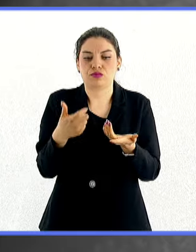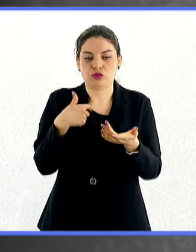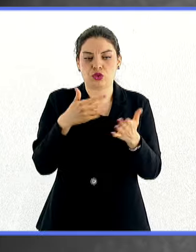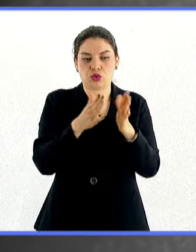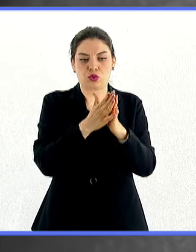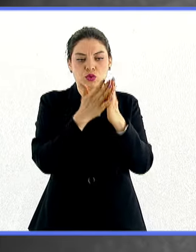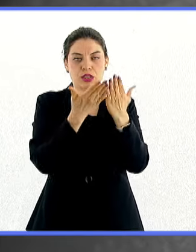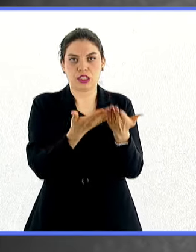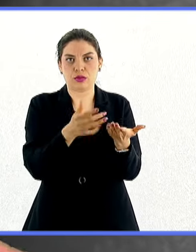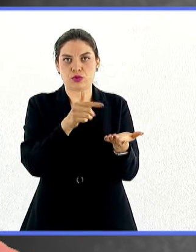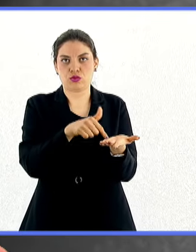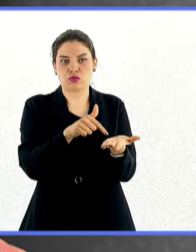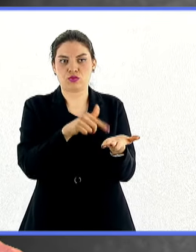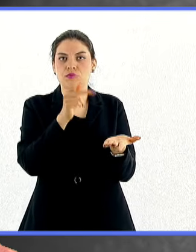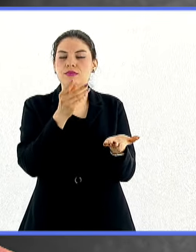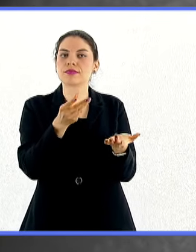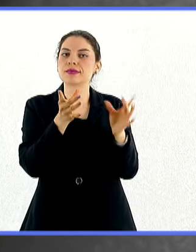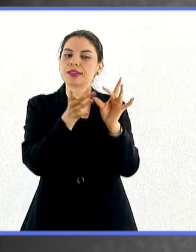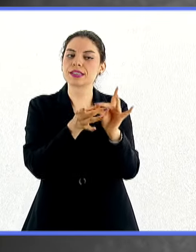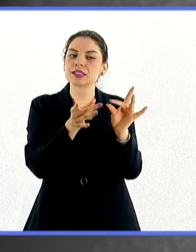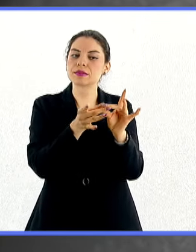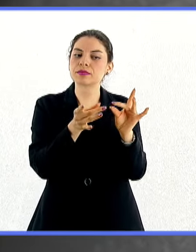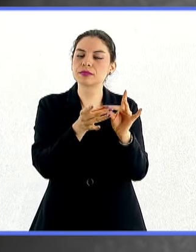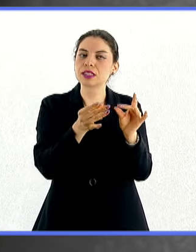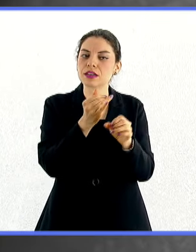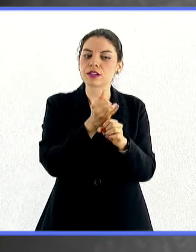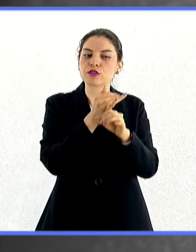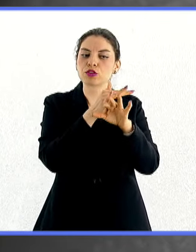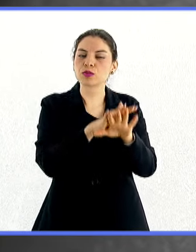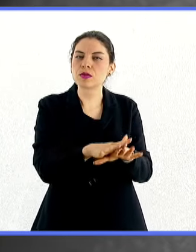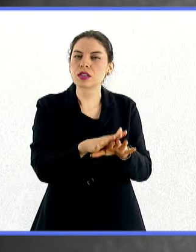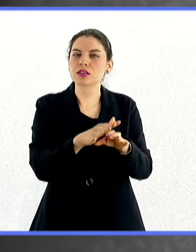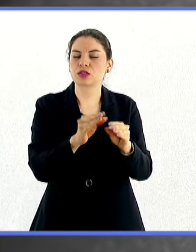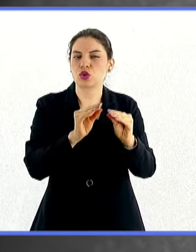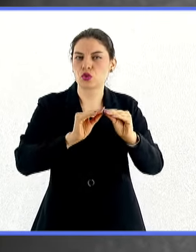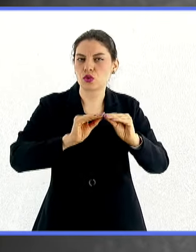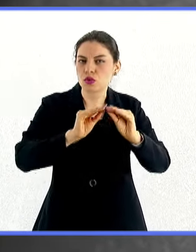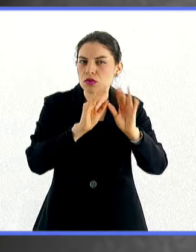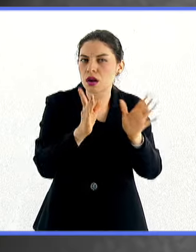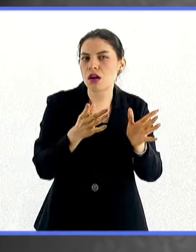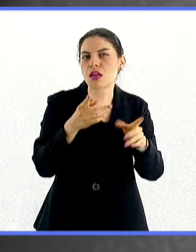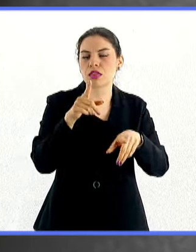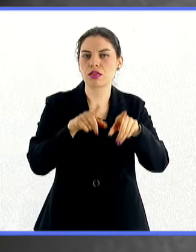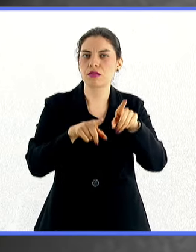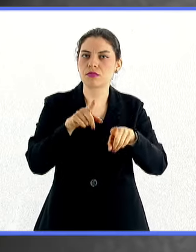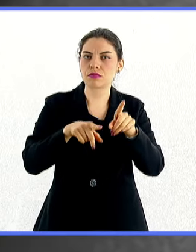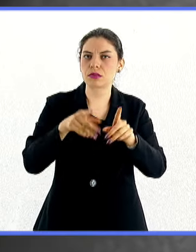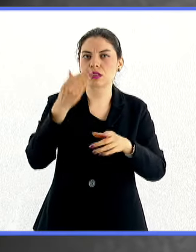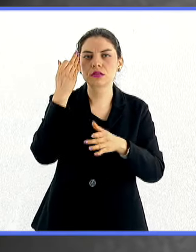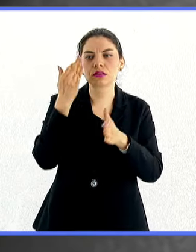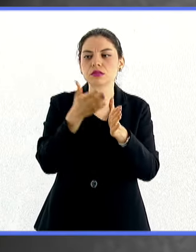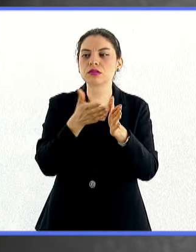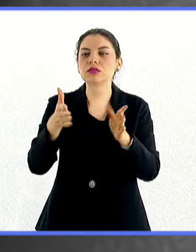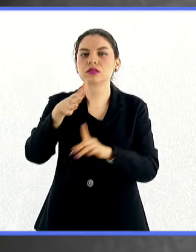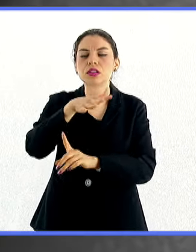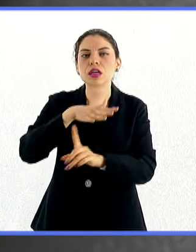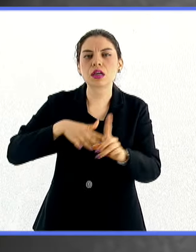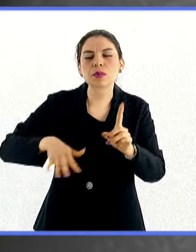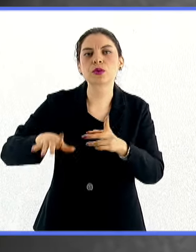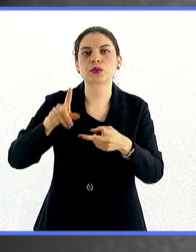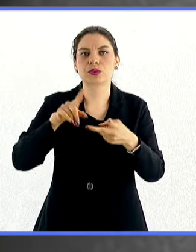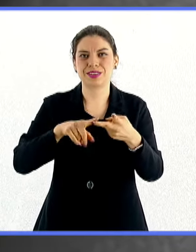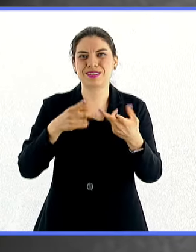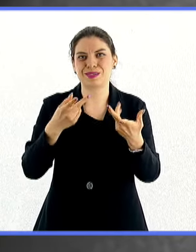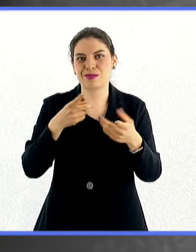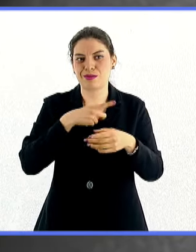sentido de inmediato, porque ¿cómo puedes interpelar a tu época si esto no se comprende